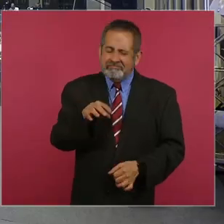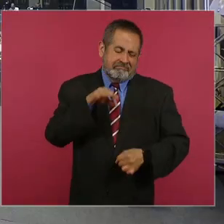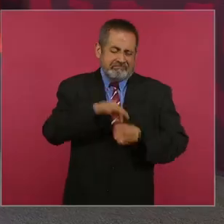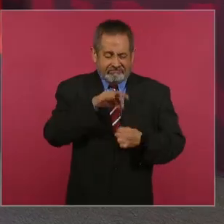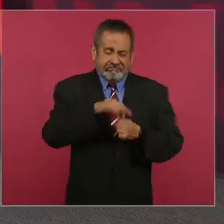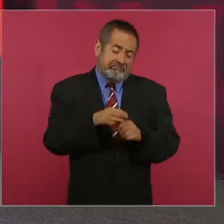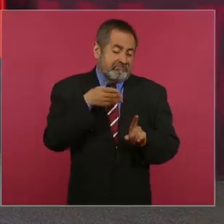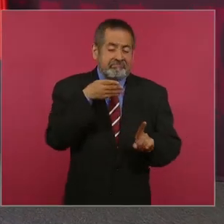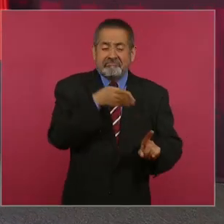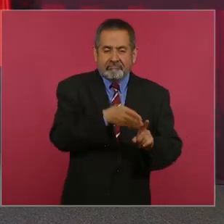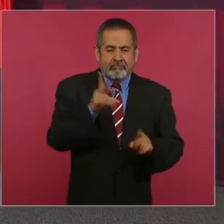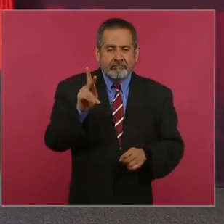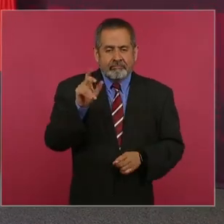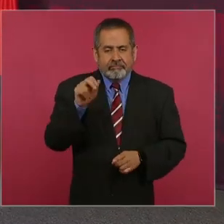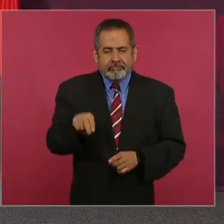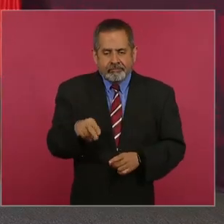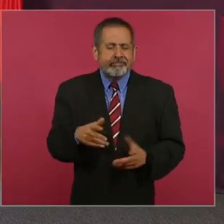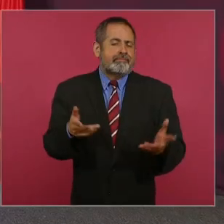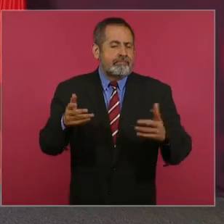por el pan